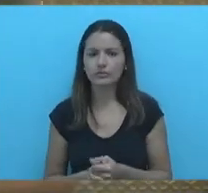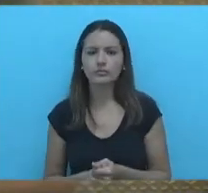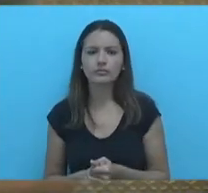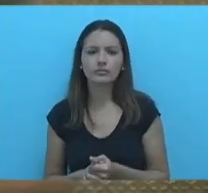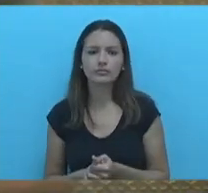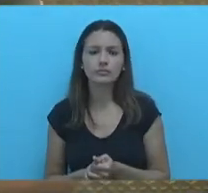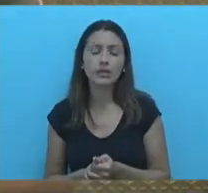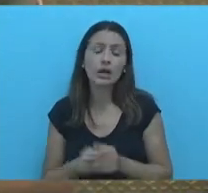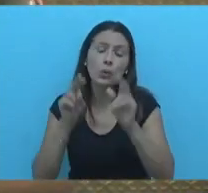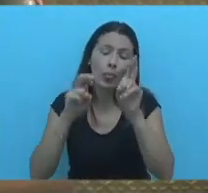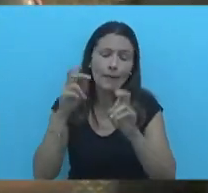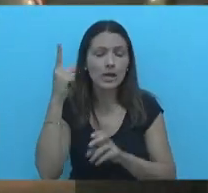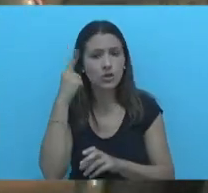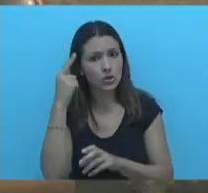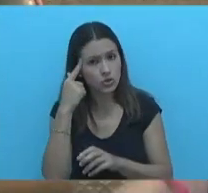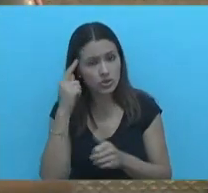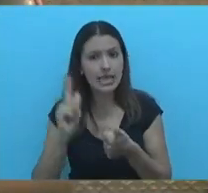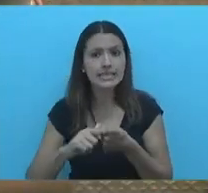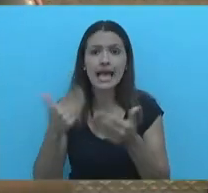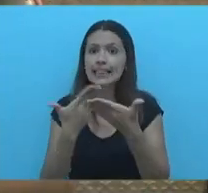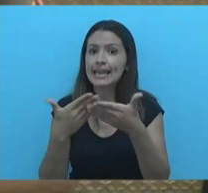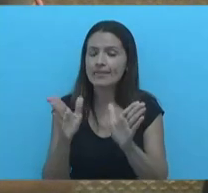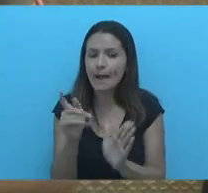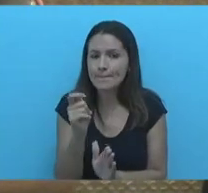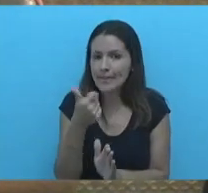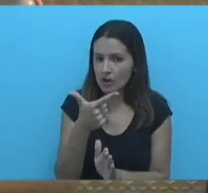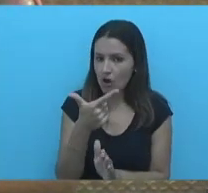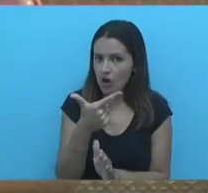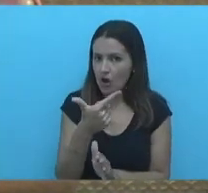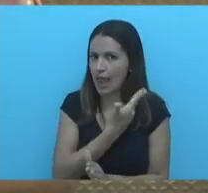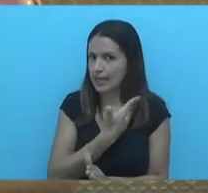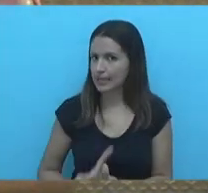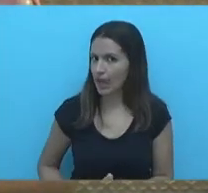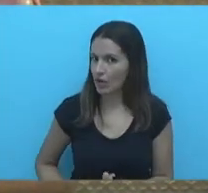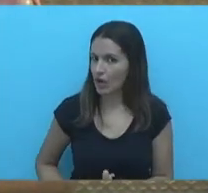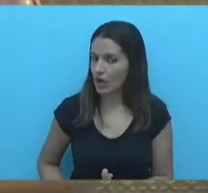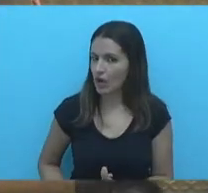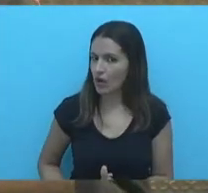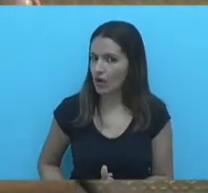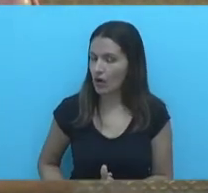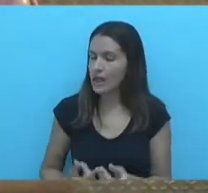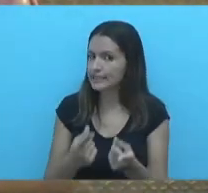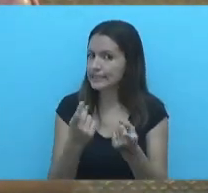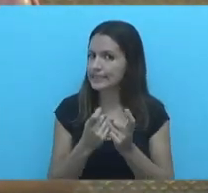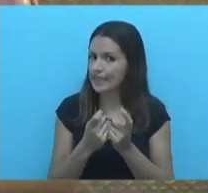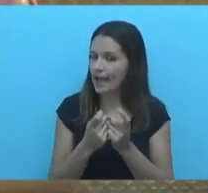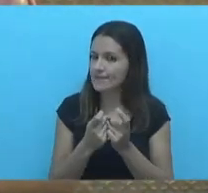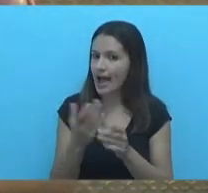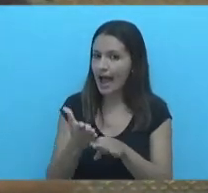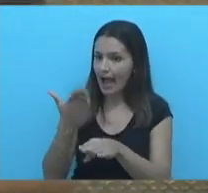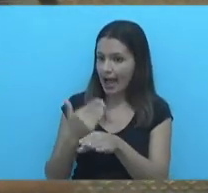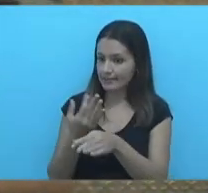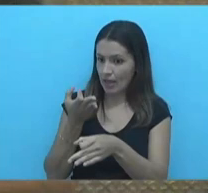de conciencia, de libertad, pero el Estado tenía que llevar adelante educación